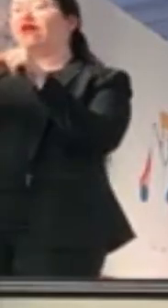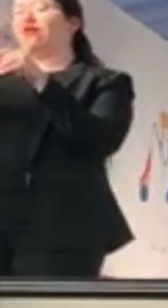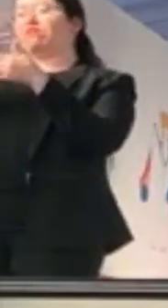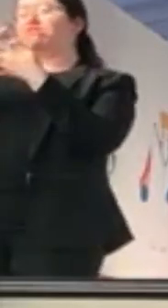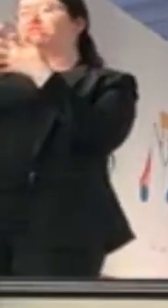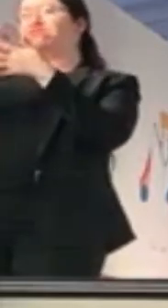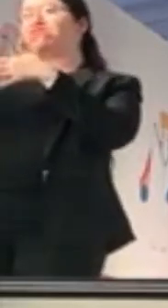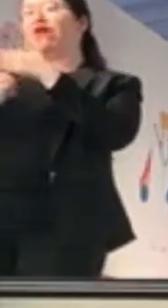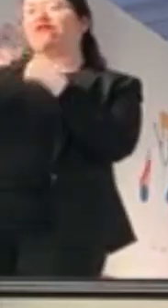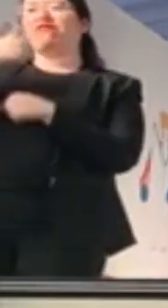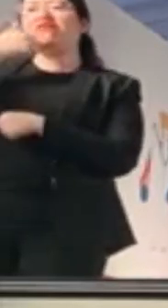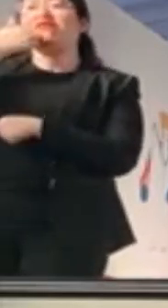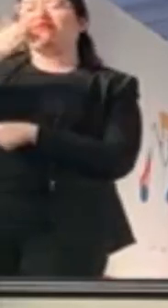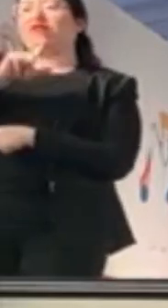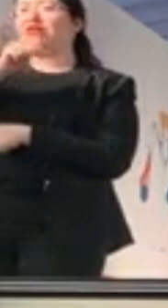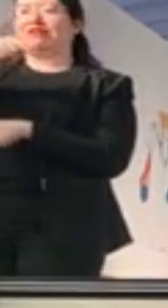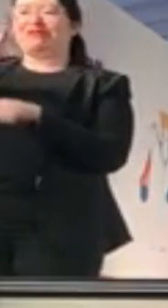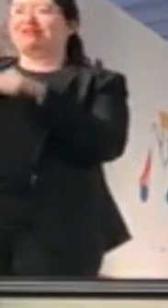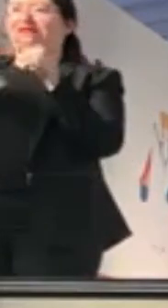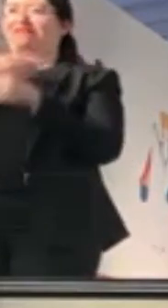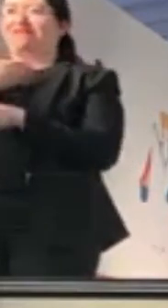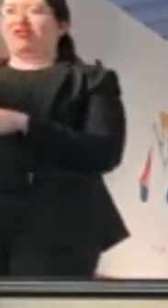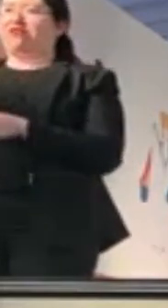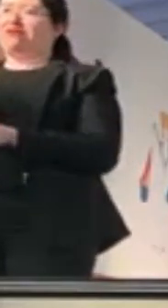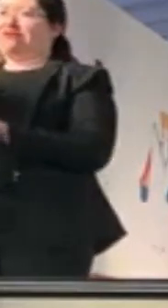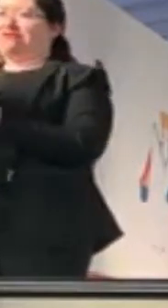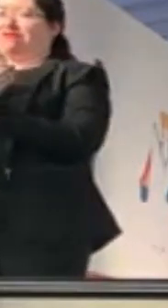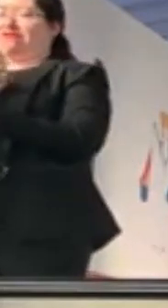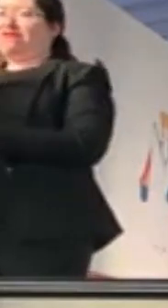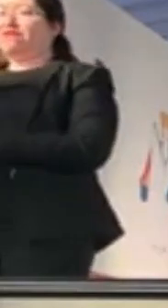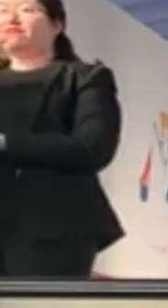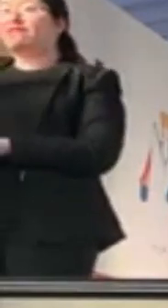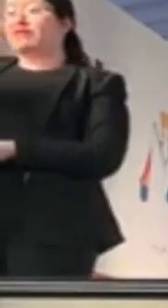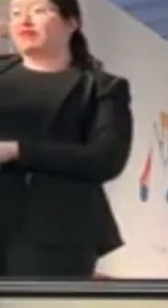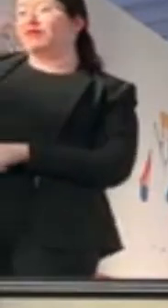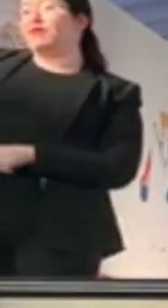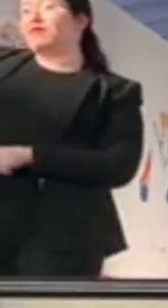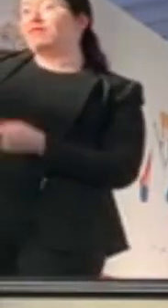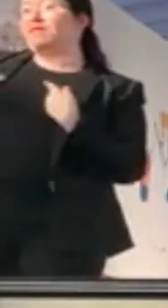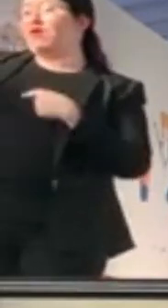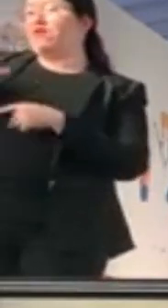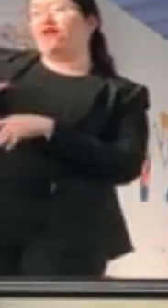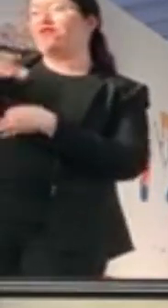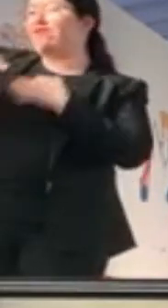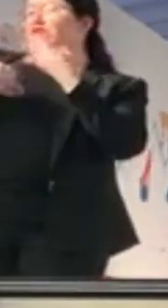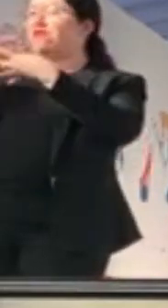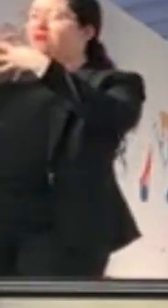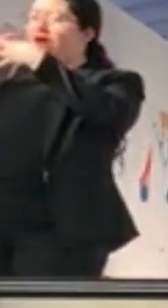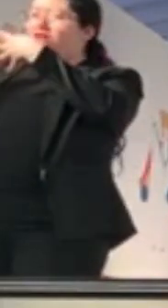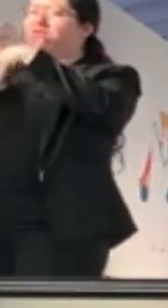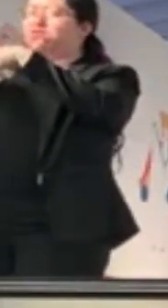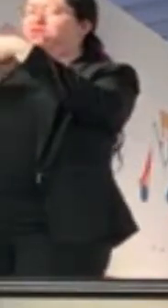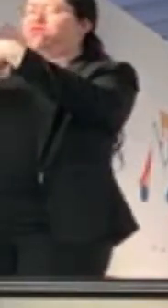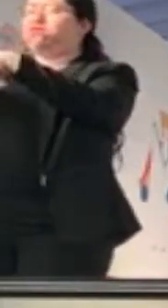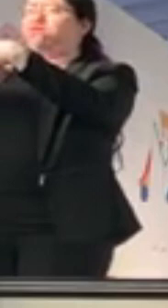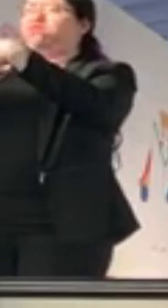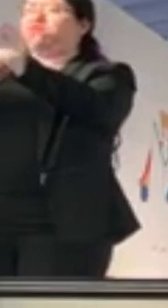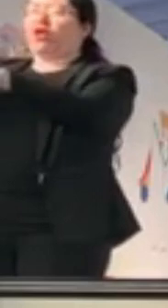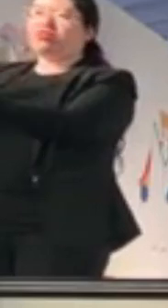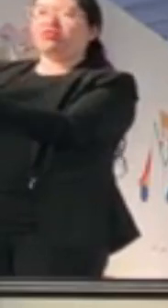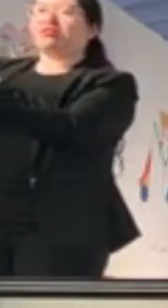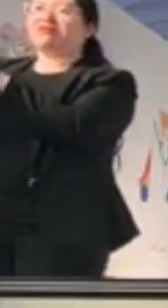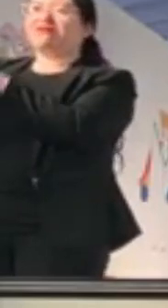a la cárcel, sacarlo de la carrera presidencial, pero el pueblo se volcó a las calles, lo respaldó con